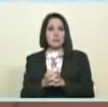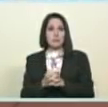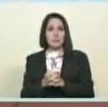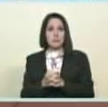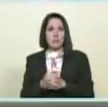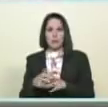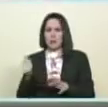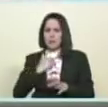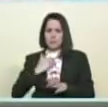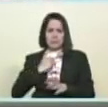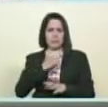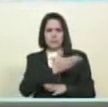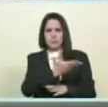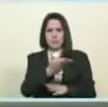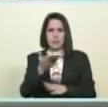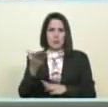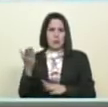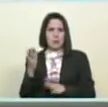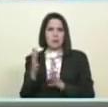Como cualquiera de ustedes,